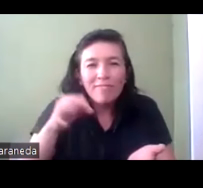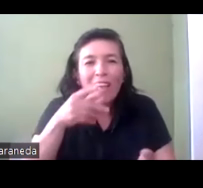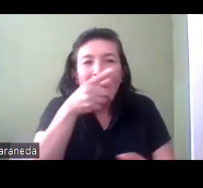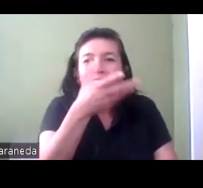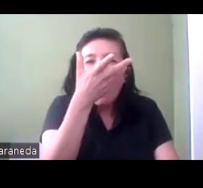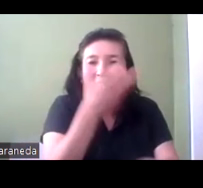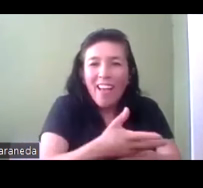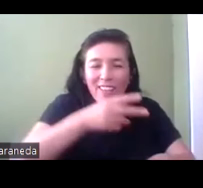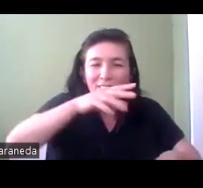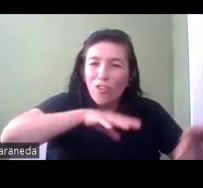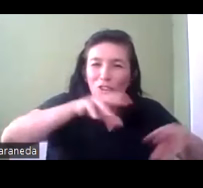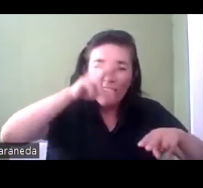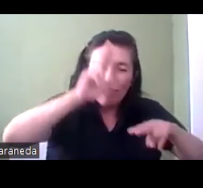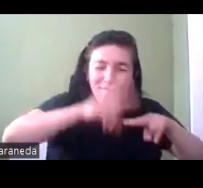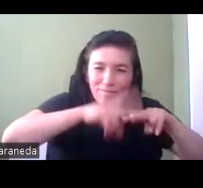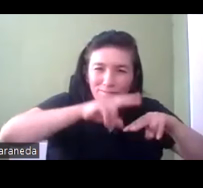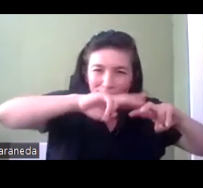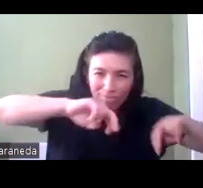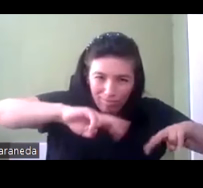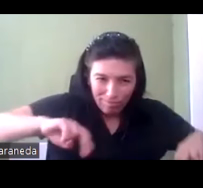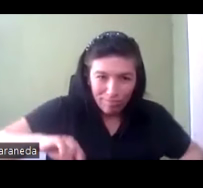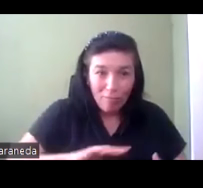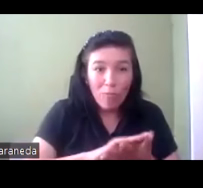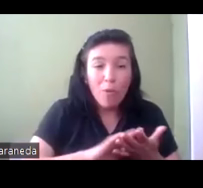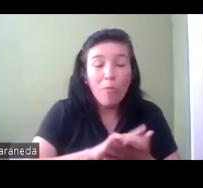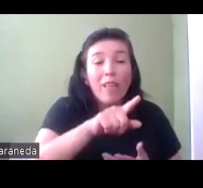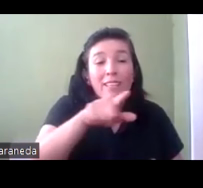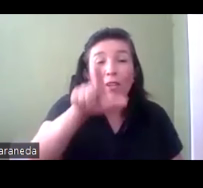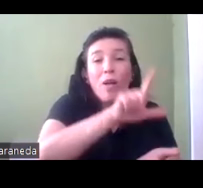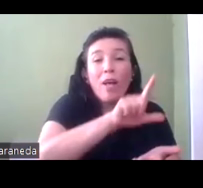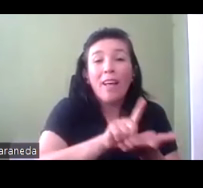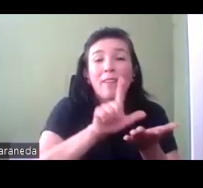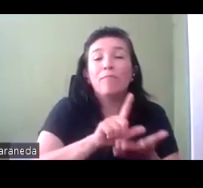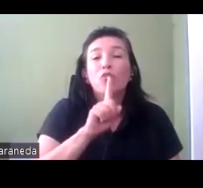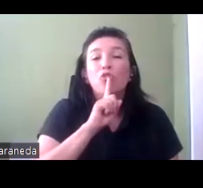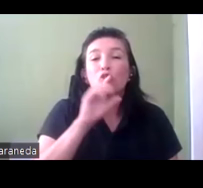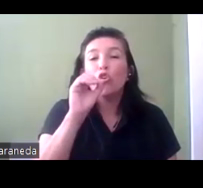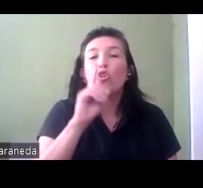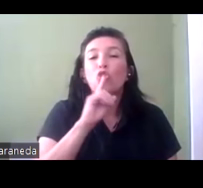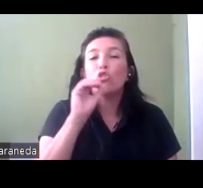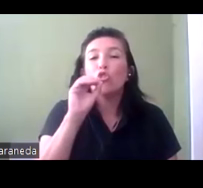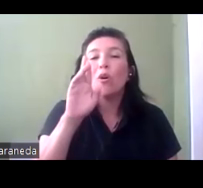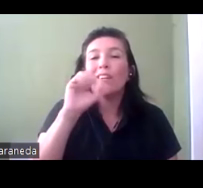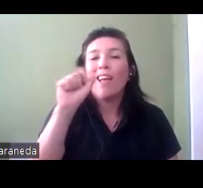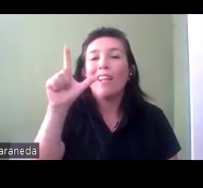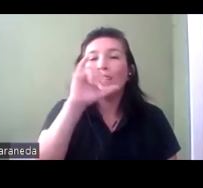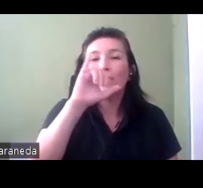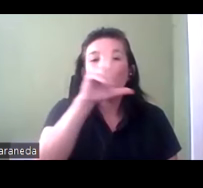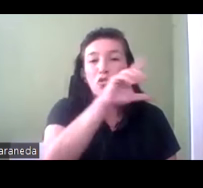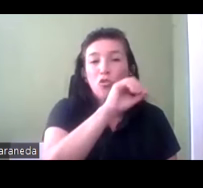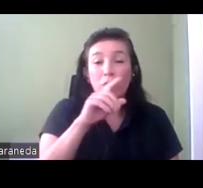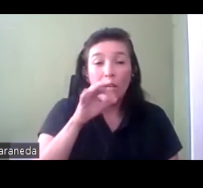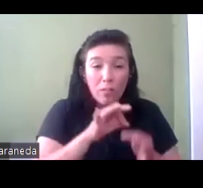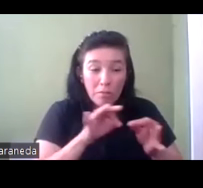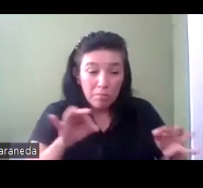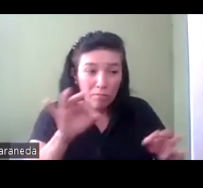sido identificadas. Este caso, por ejemplo, corresponde al área de Totoralillo, en el cual la caracterización superficial del área de estudio permitió